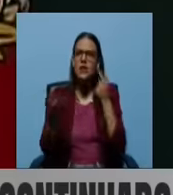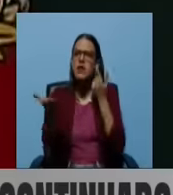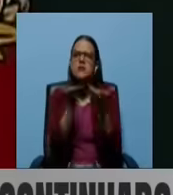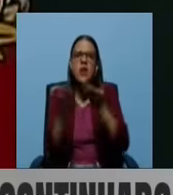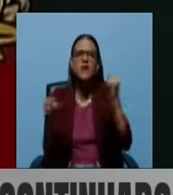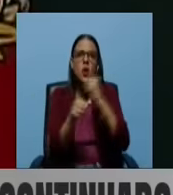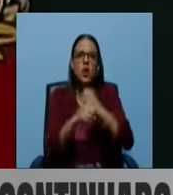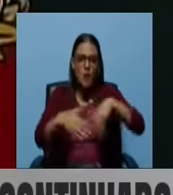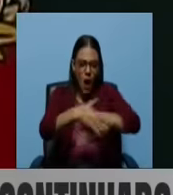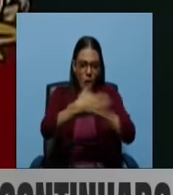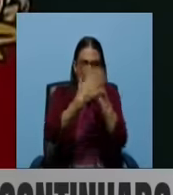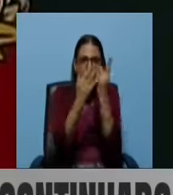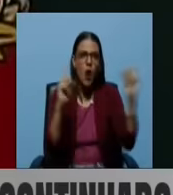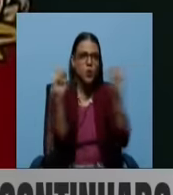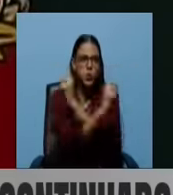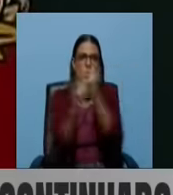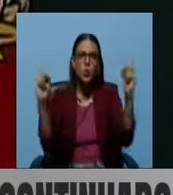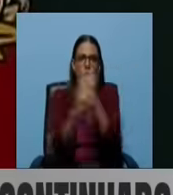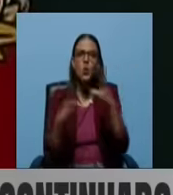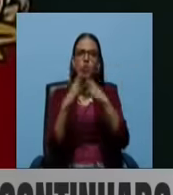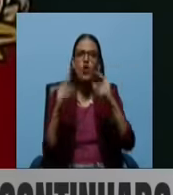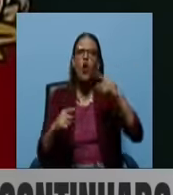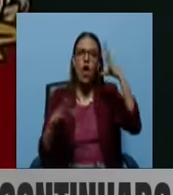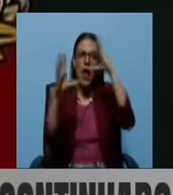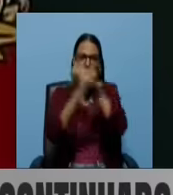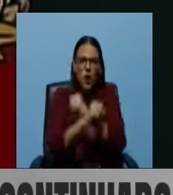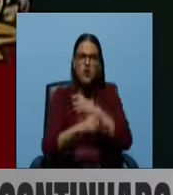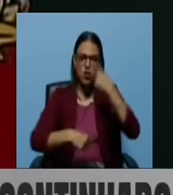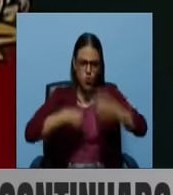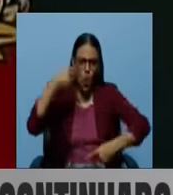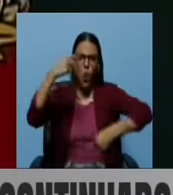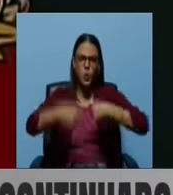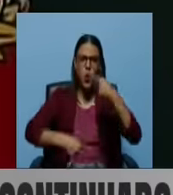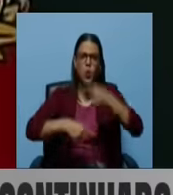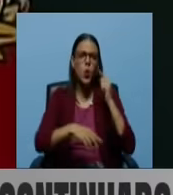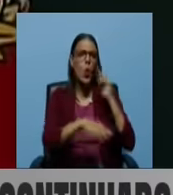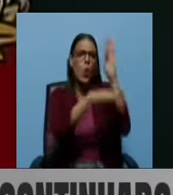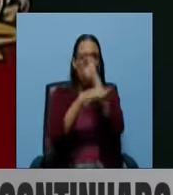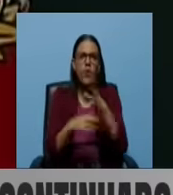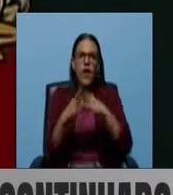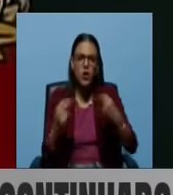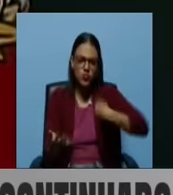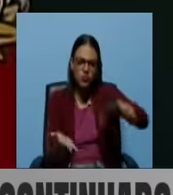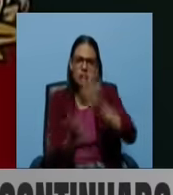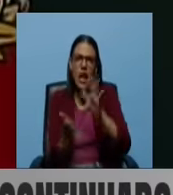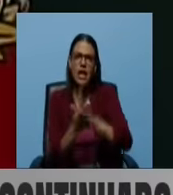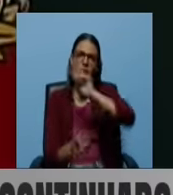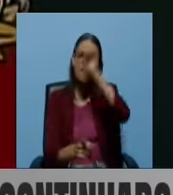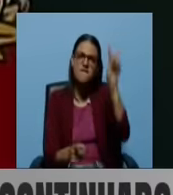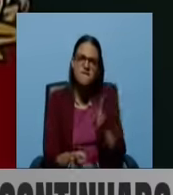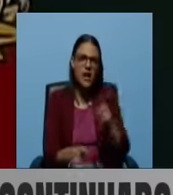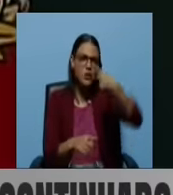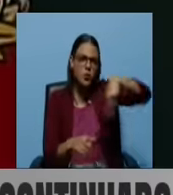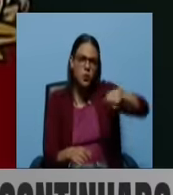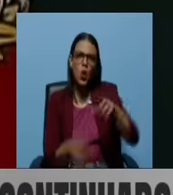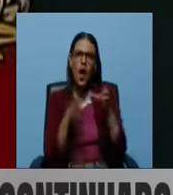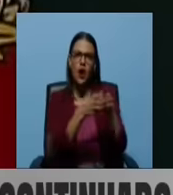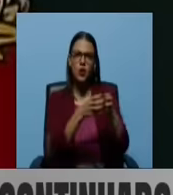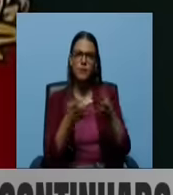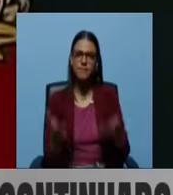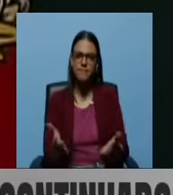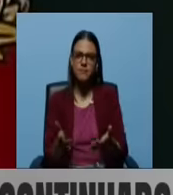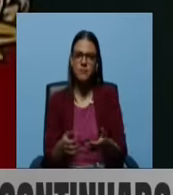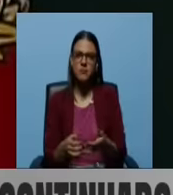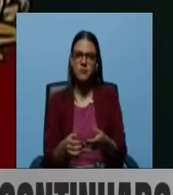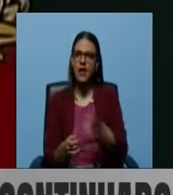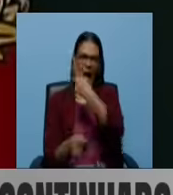nosotros, todas las noches, cuidando la tranquilidad de los venezolanos y venezolanas. ¿No